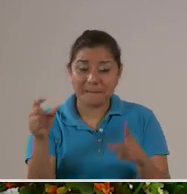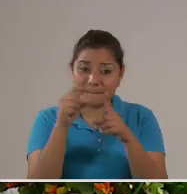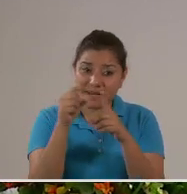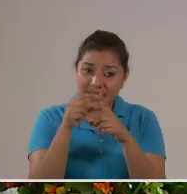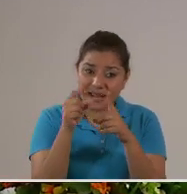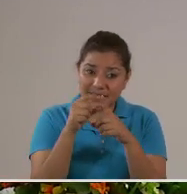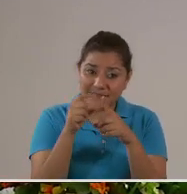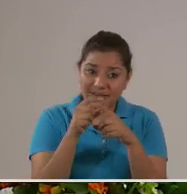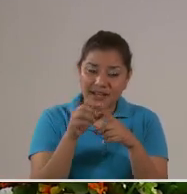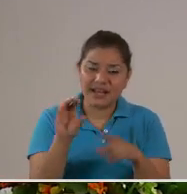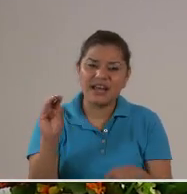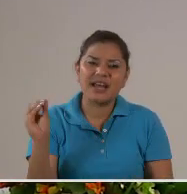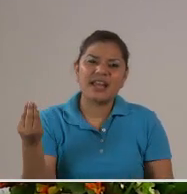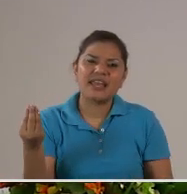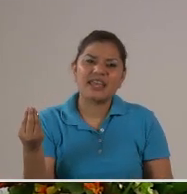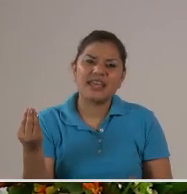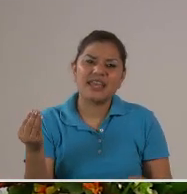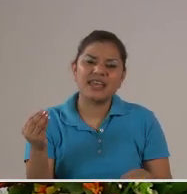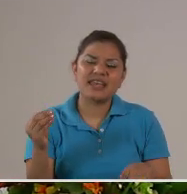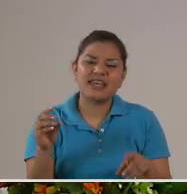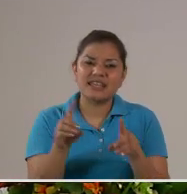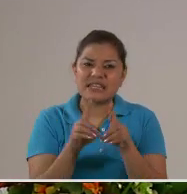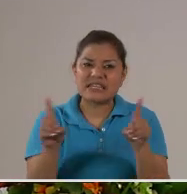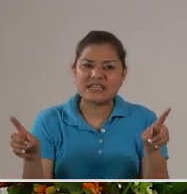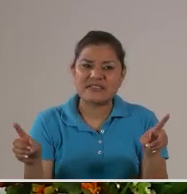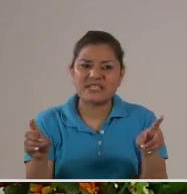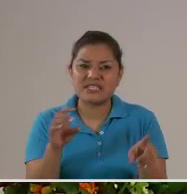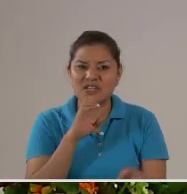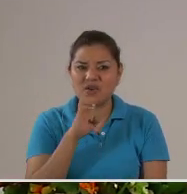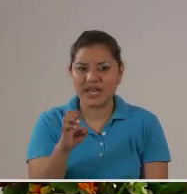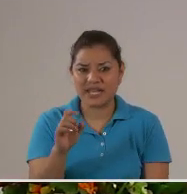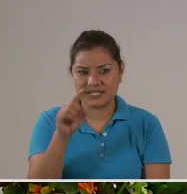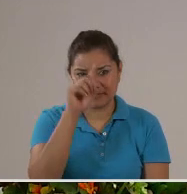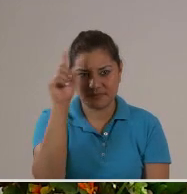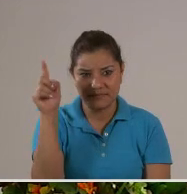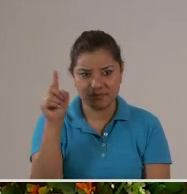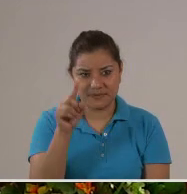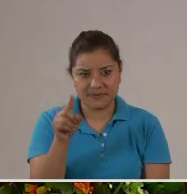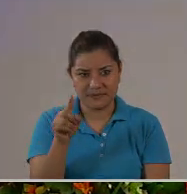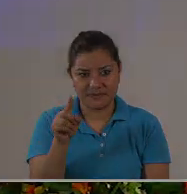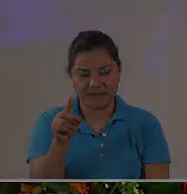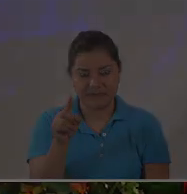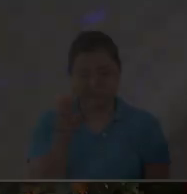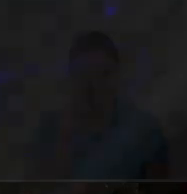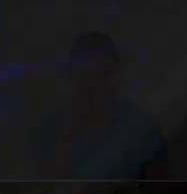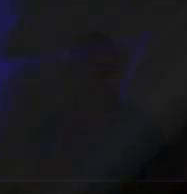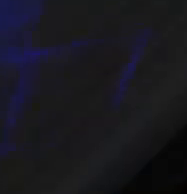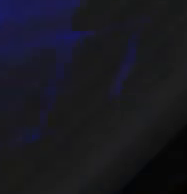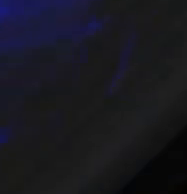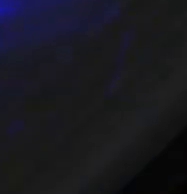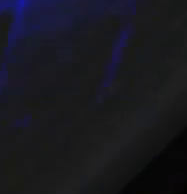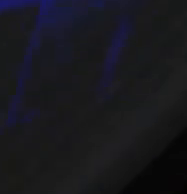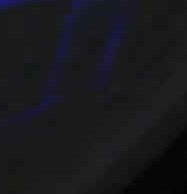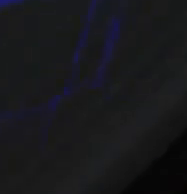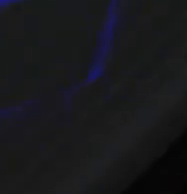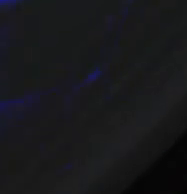Ah bueno ya dijimos que es apodi orizo ya no va a ser sorpresa aporo